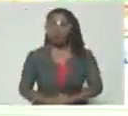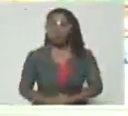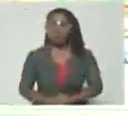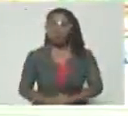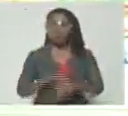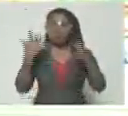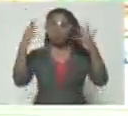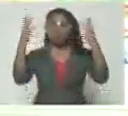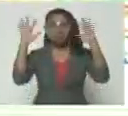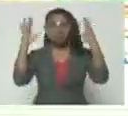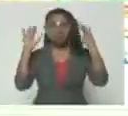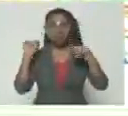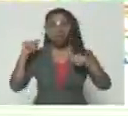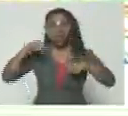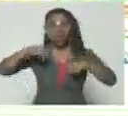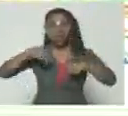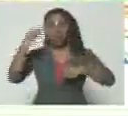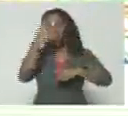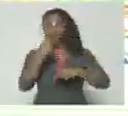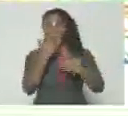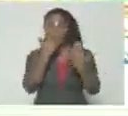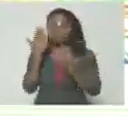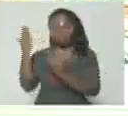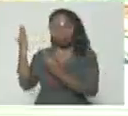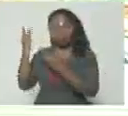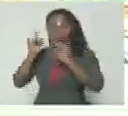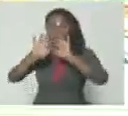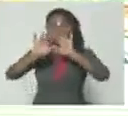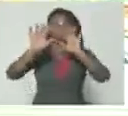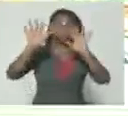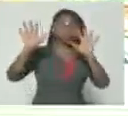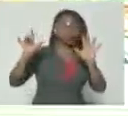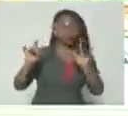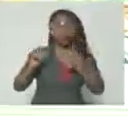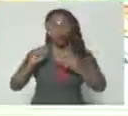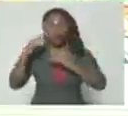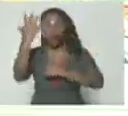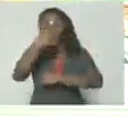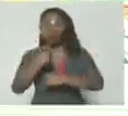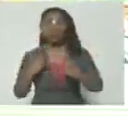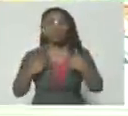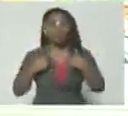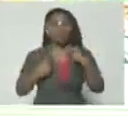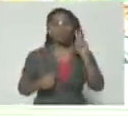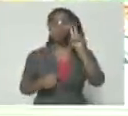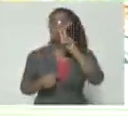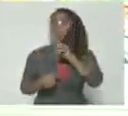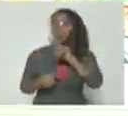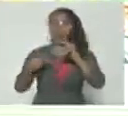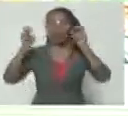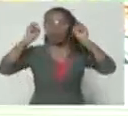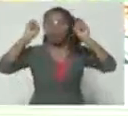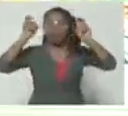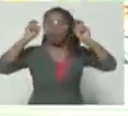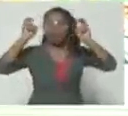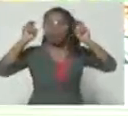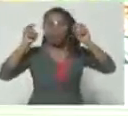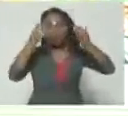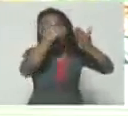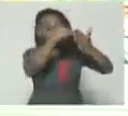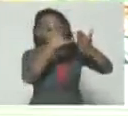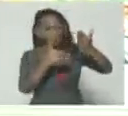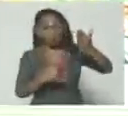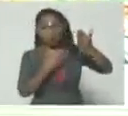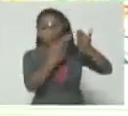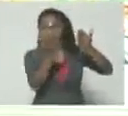Un aplauso a esta juventud. Fíjense cómo brilla esta juventud. Estaba viendo las marcas. Fíjense